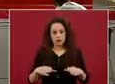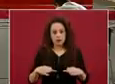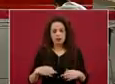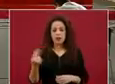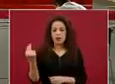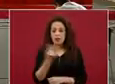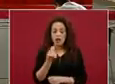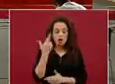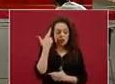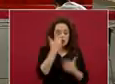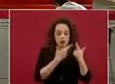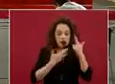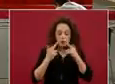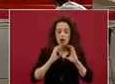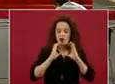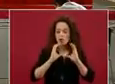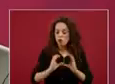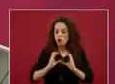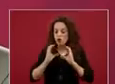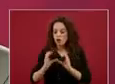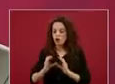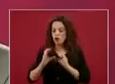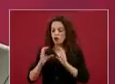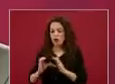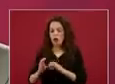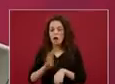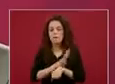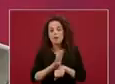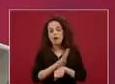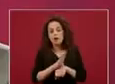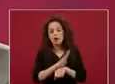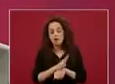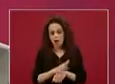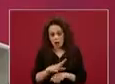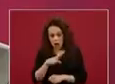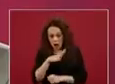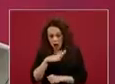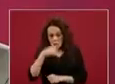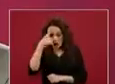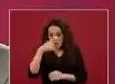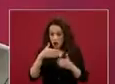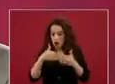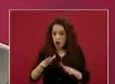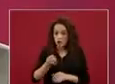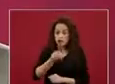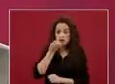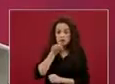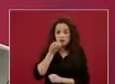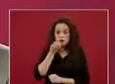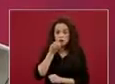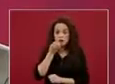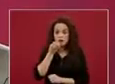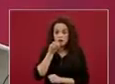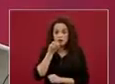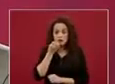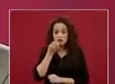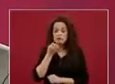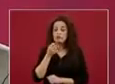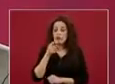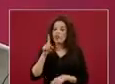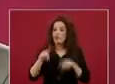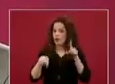valorar cuidadosamente cuál podría ser el beneficio de abrir los recintos escolares en contraste de cuáles son